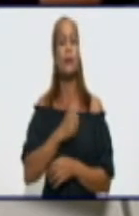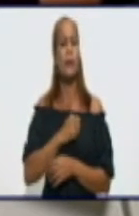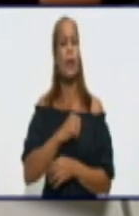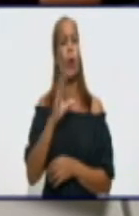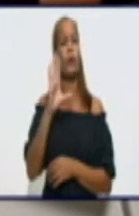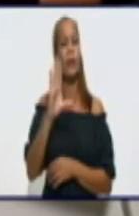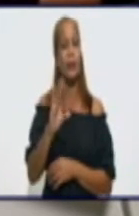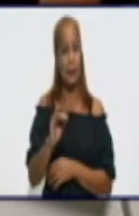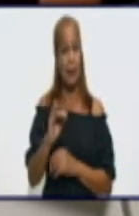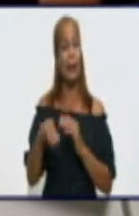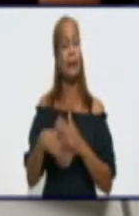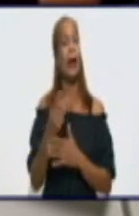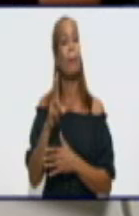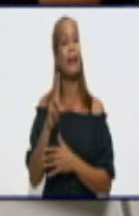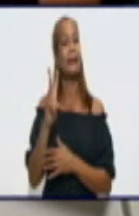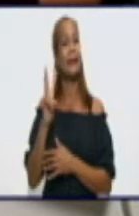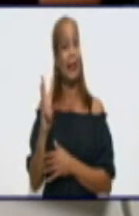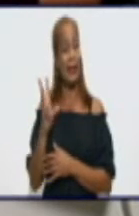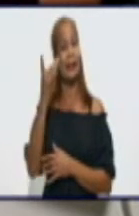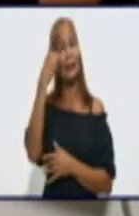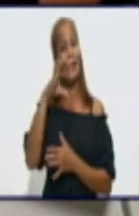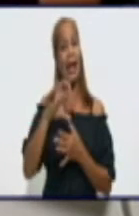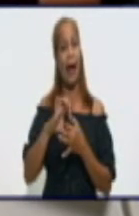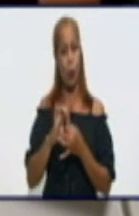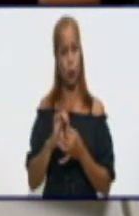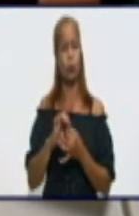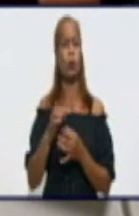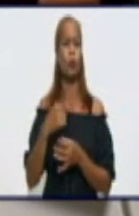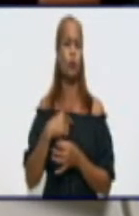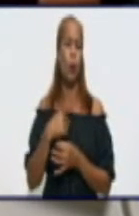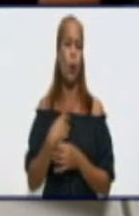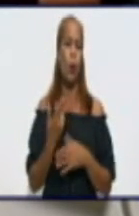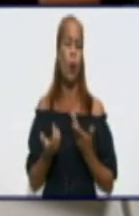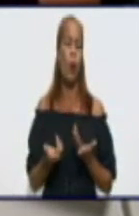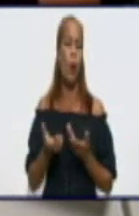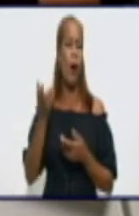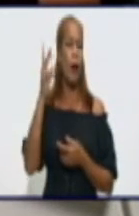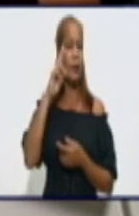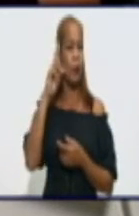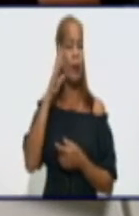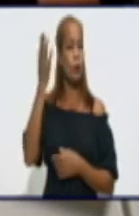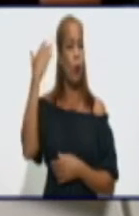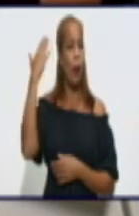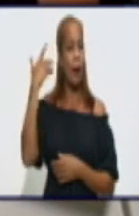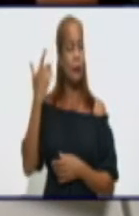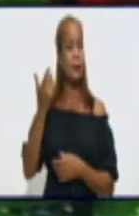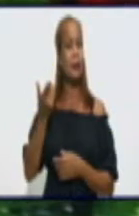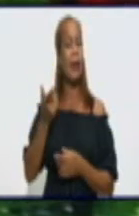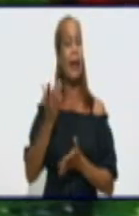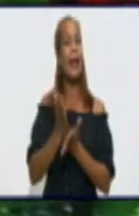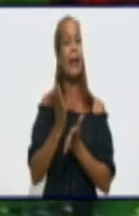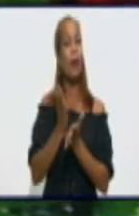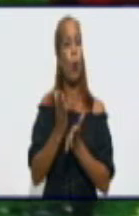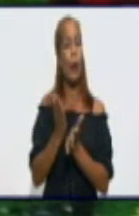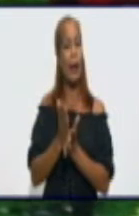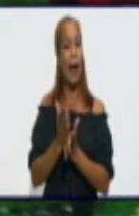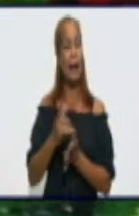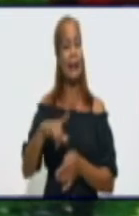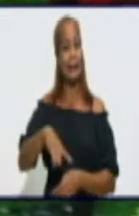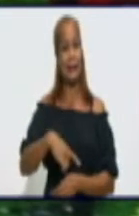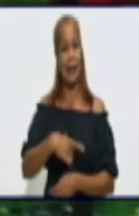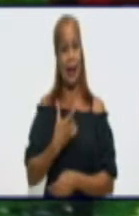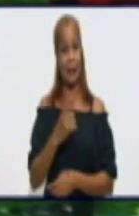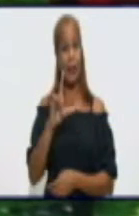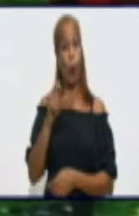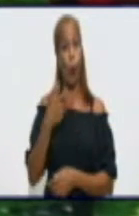día 23 de agosto yo estaba en la Escuela Profesional de Artes Manuel Muñoz Cedeño cuando llegó